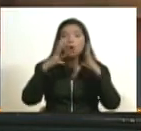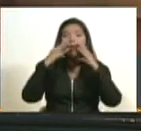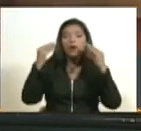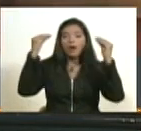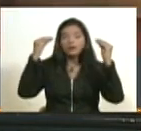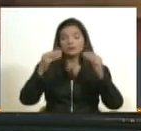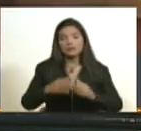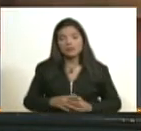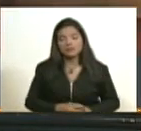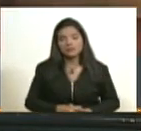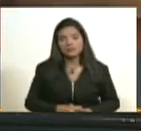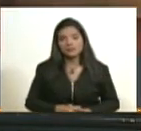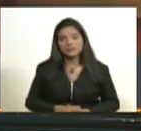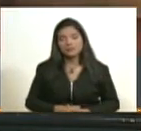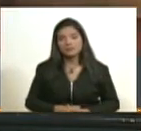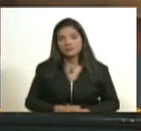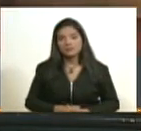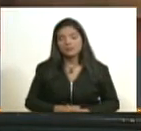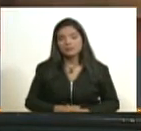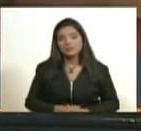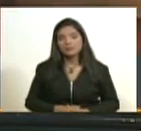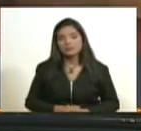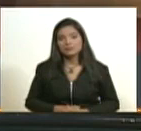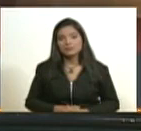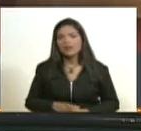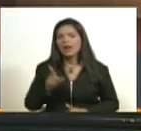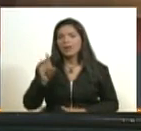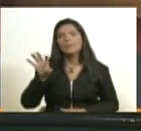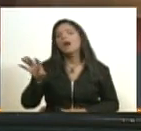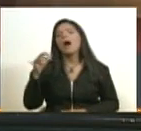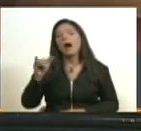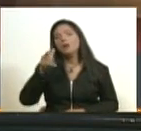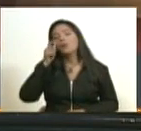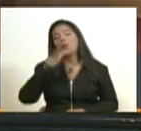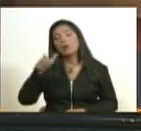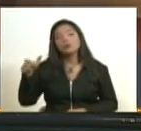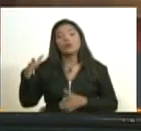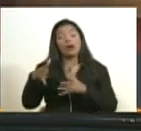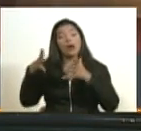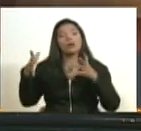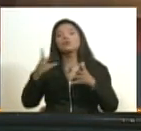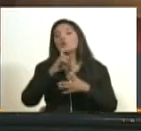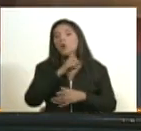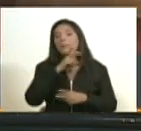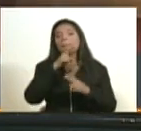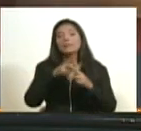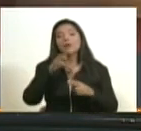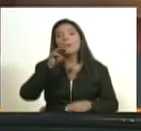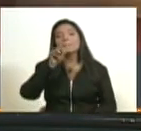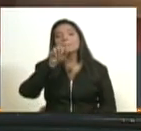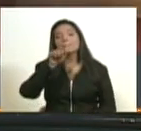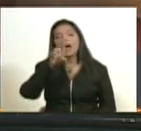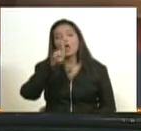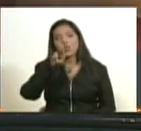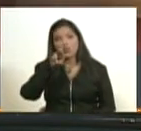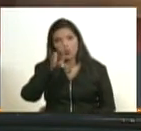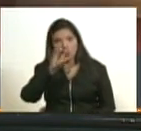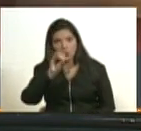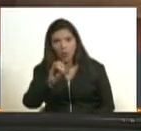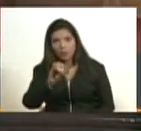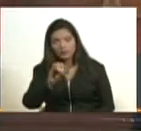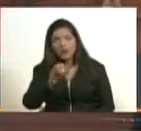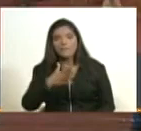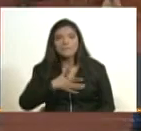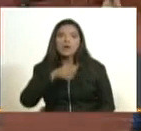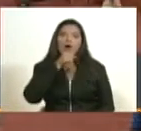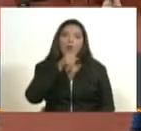de Holanda por allá. En Ámsterdam hay una población grande, me dice, que se llama Maduro. Esos son los abuelos míos. Mi abuelo